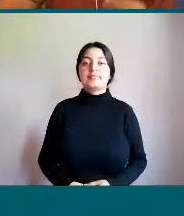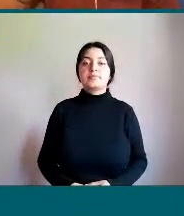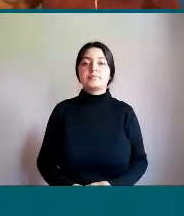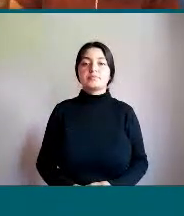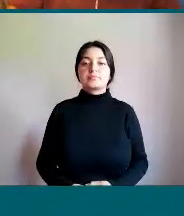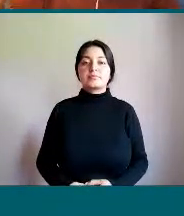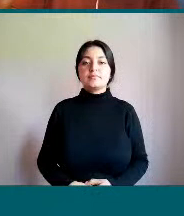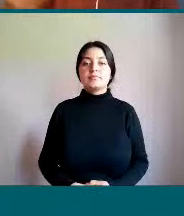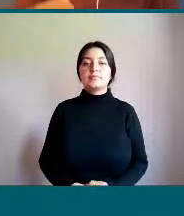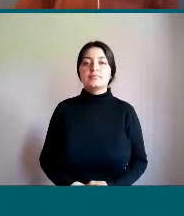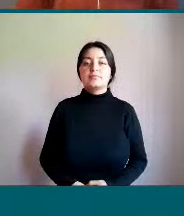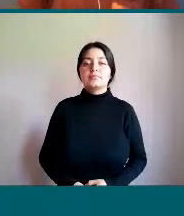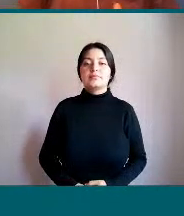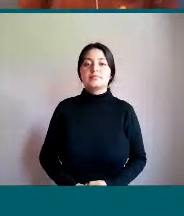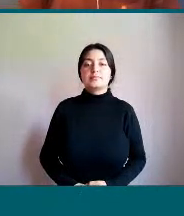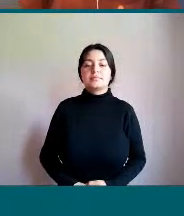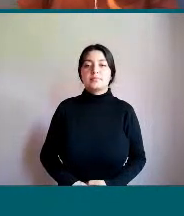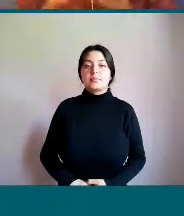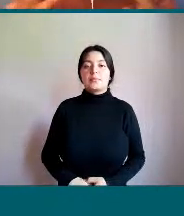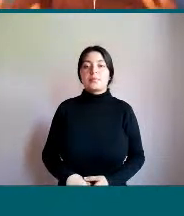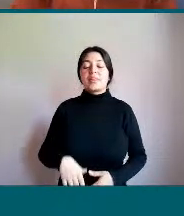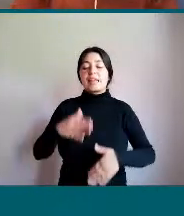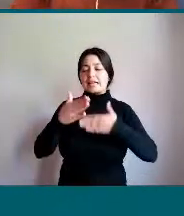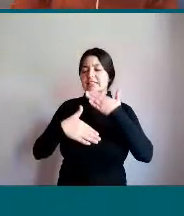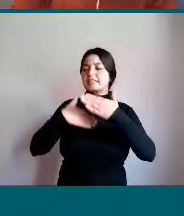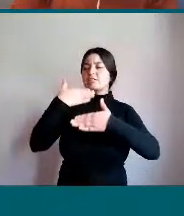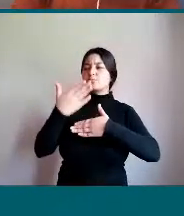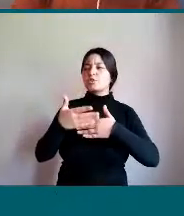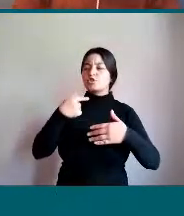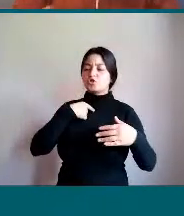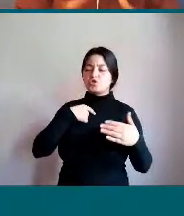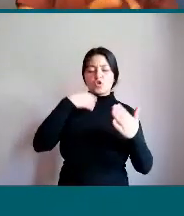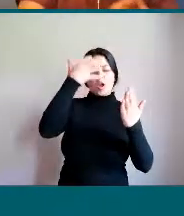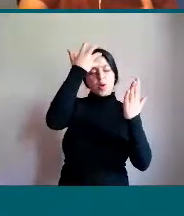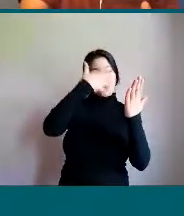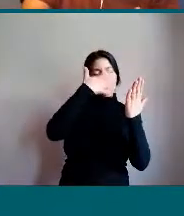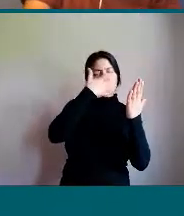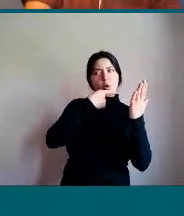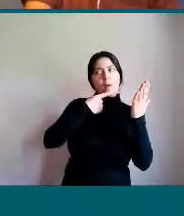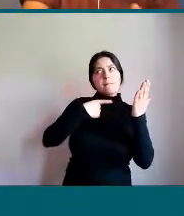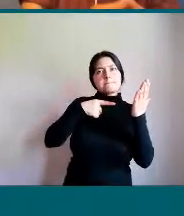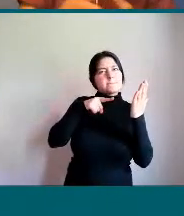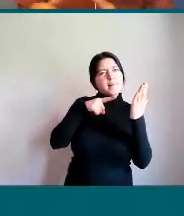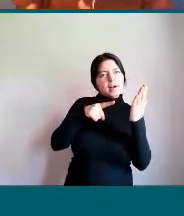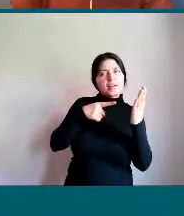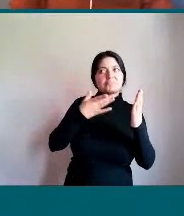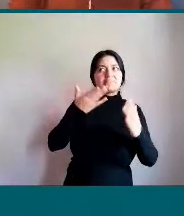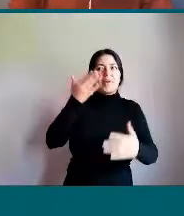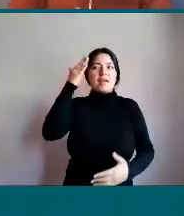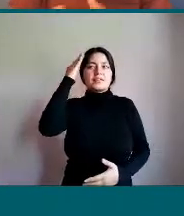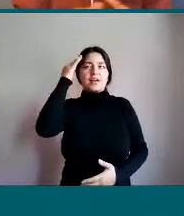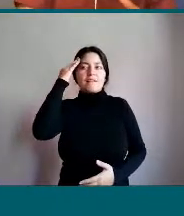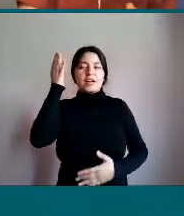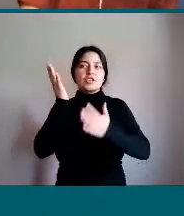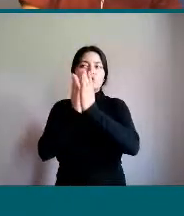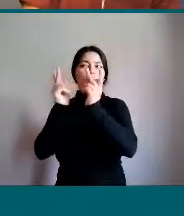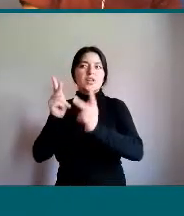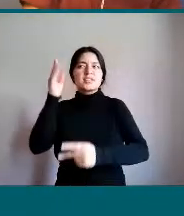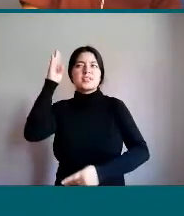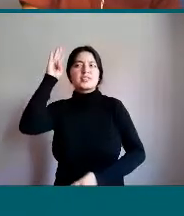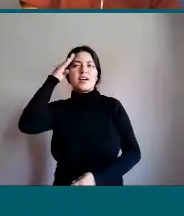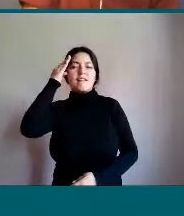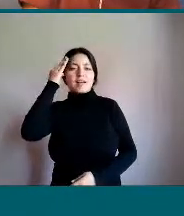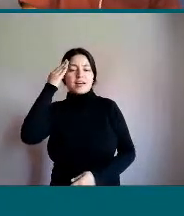puede redactar más de uno, yo empiezo a ver qué es lo que quiero evaluar. Es decir, si voy a valorar un saber, si voy a valorar una actitud, si voy a valorar